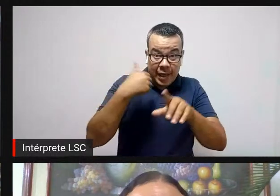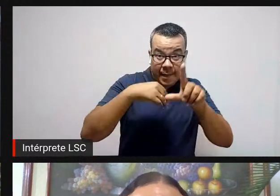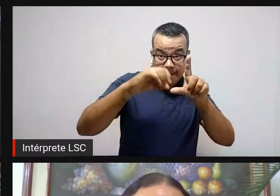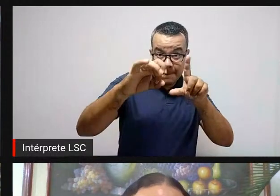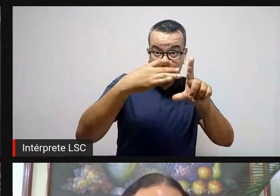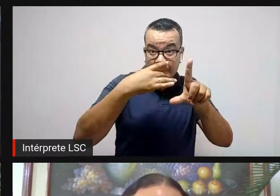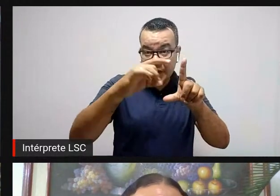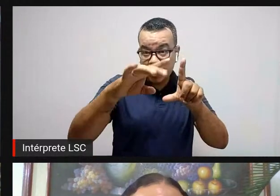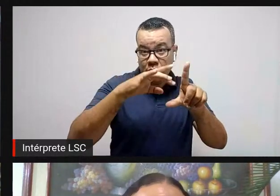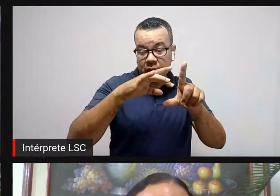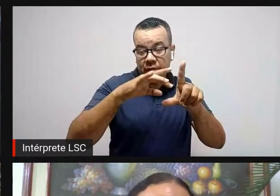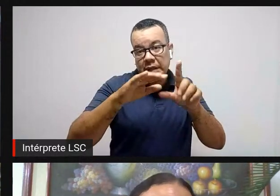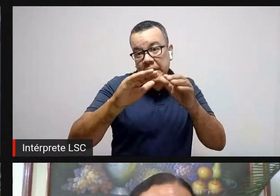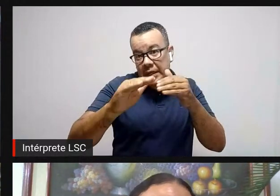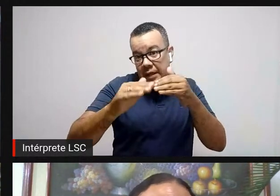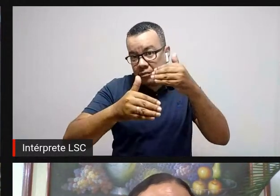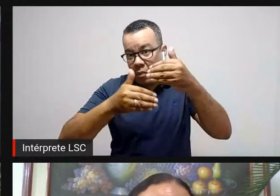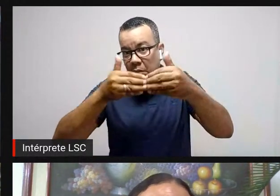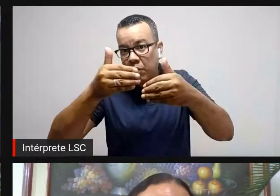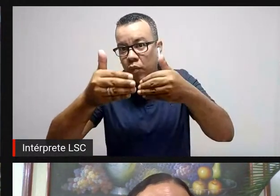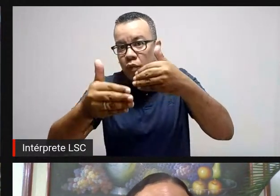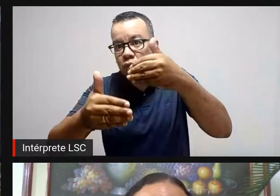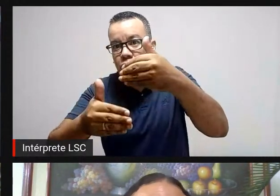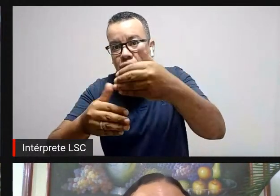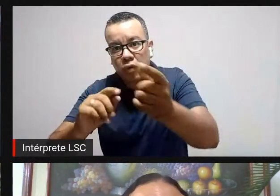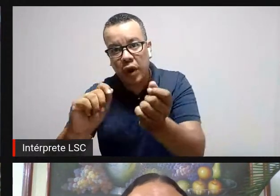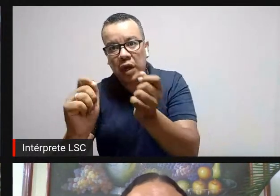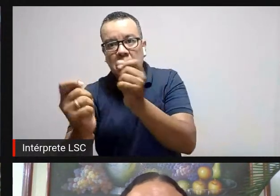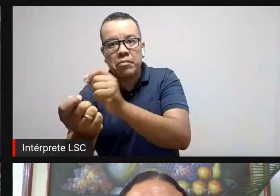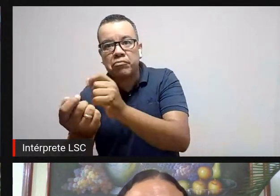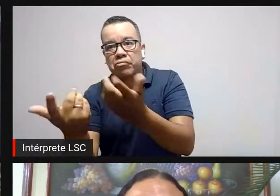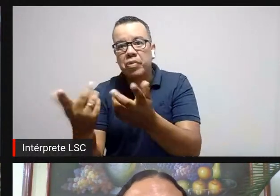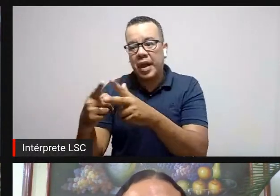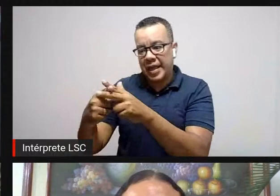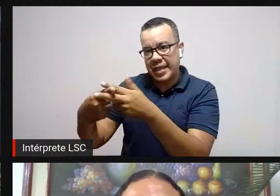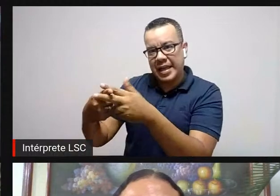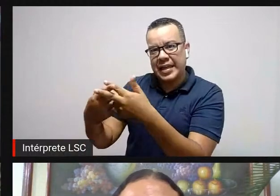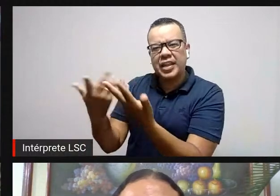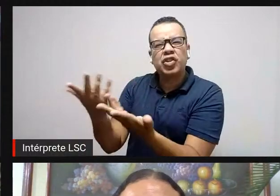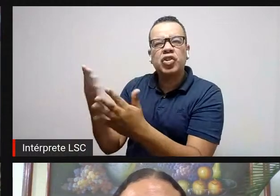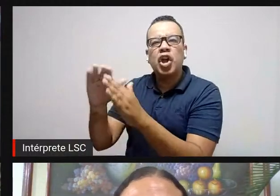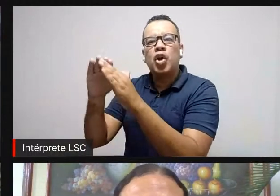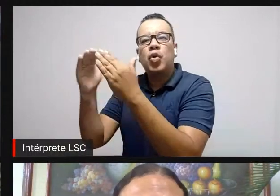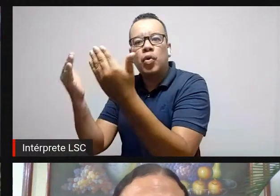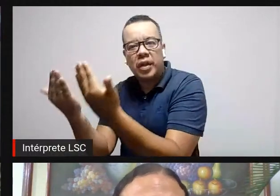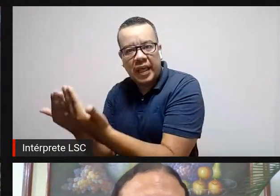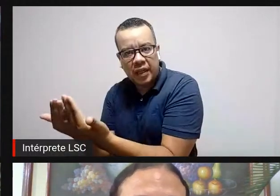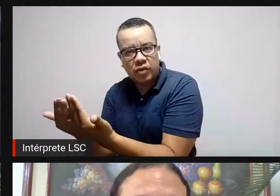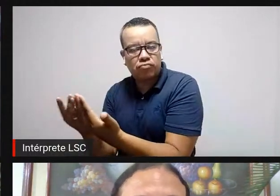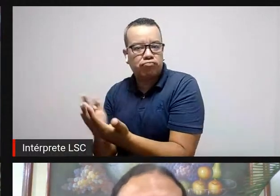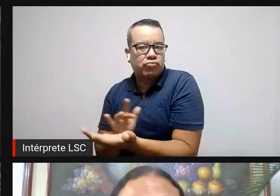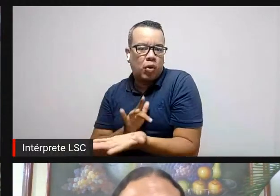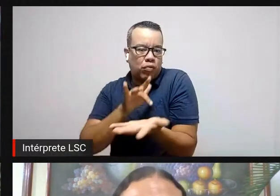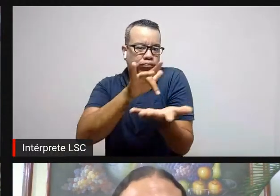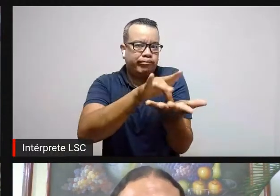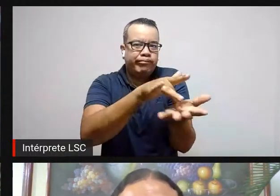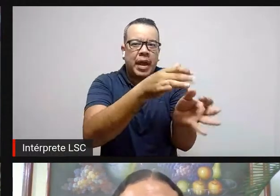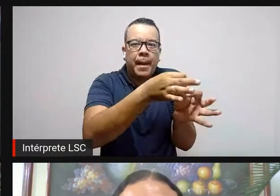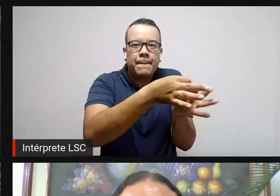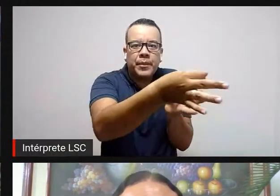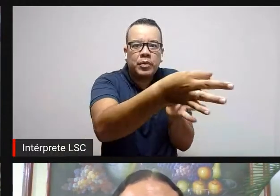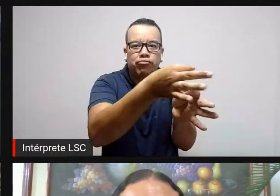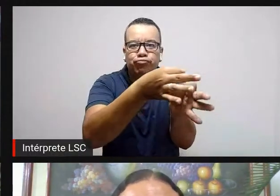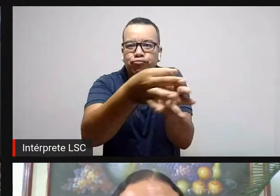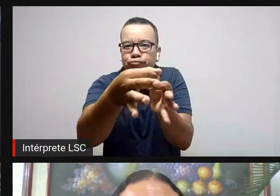los colegios, en los diferentes municipios donde se asistía precisamente con el encuentro de poesía,